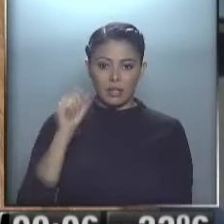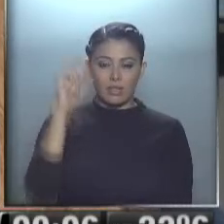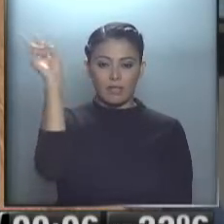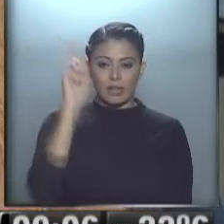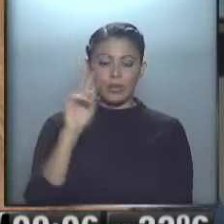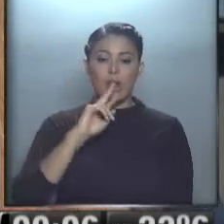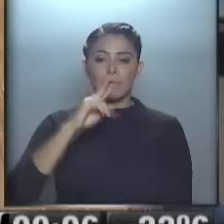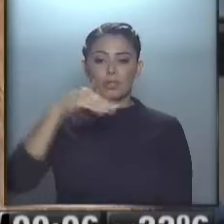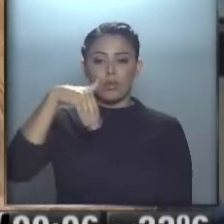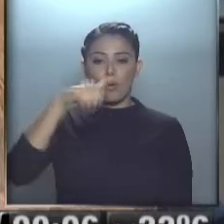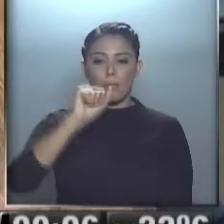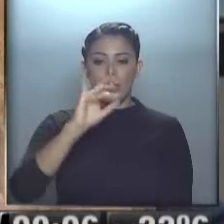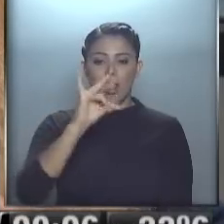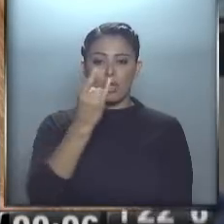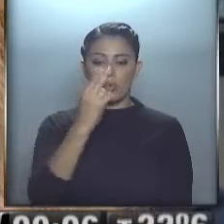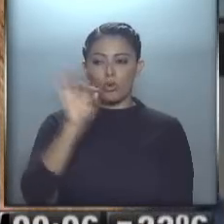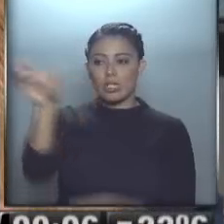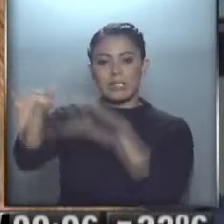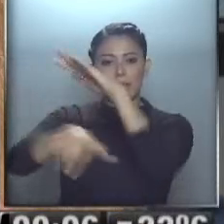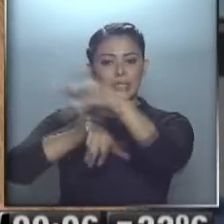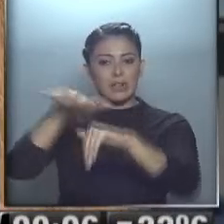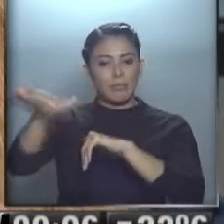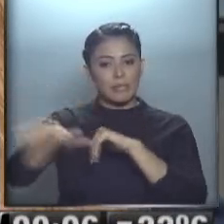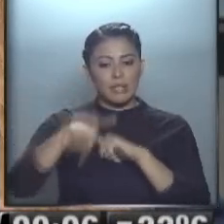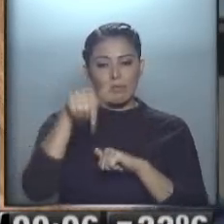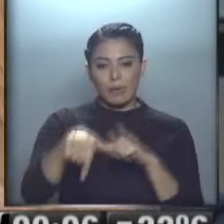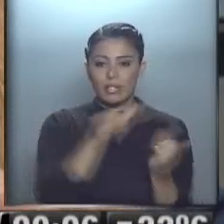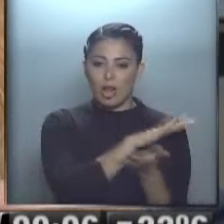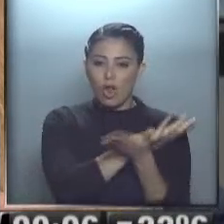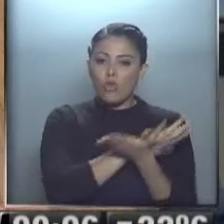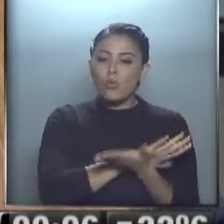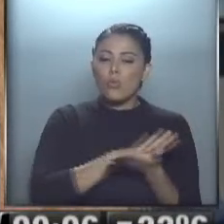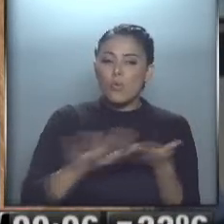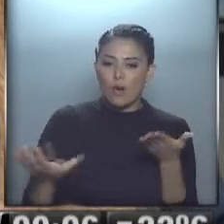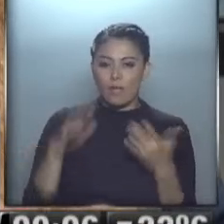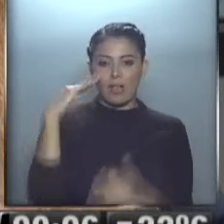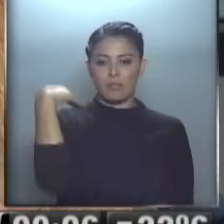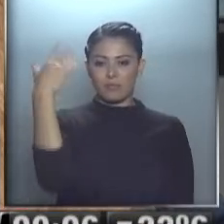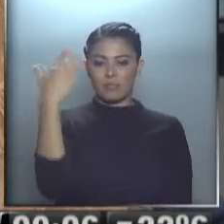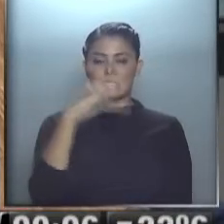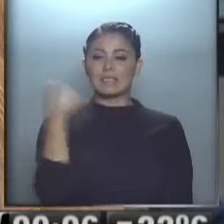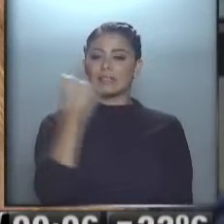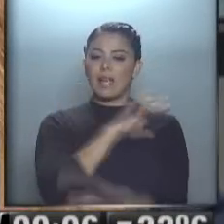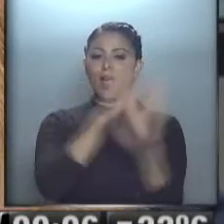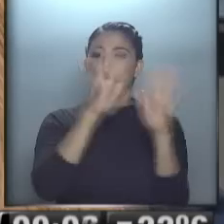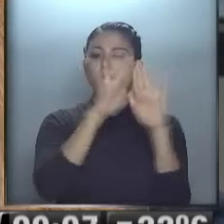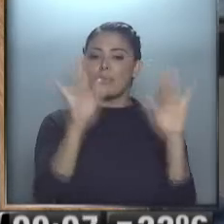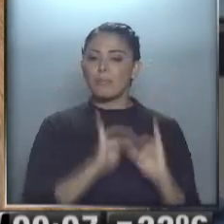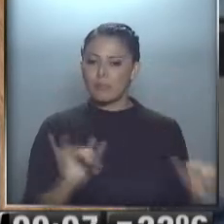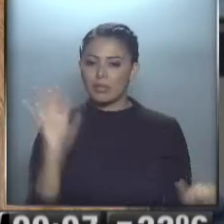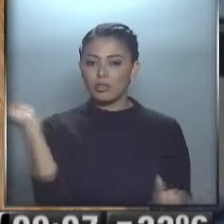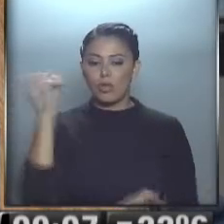Nicolás Maduro los ha convocado en esta nueva y flamante campaña de pacificación para la